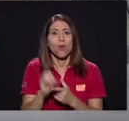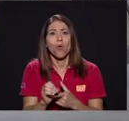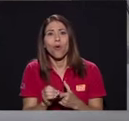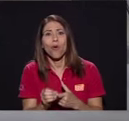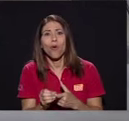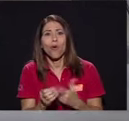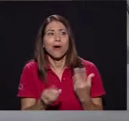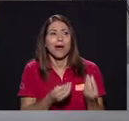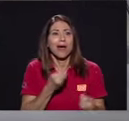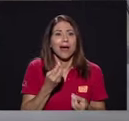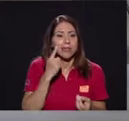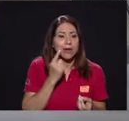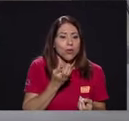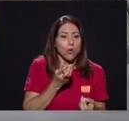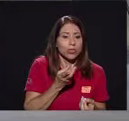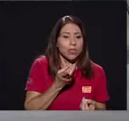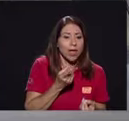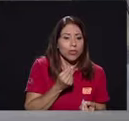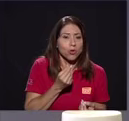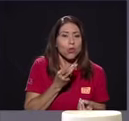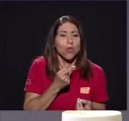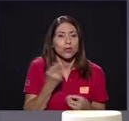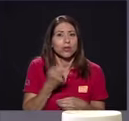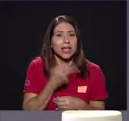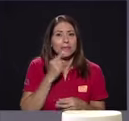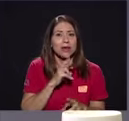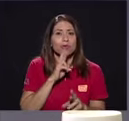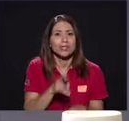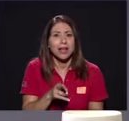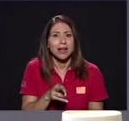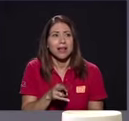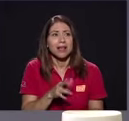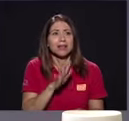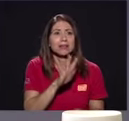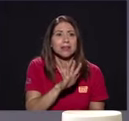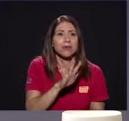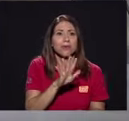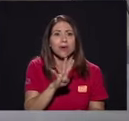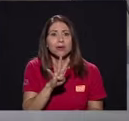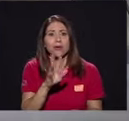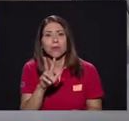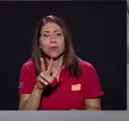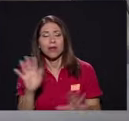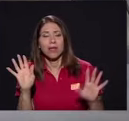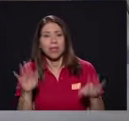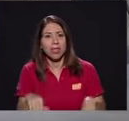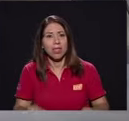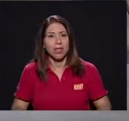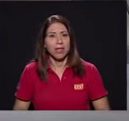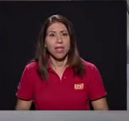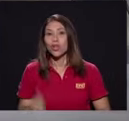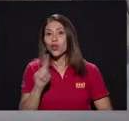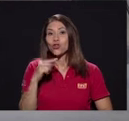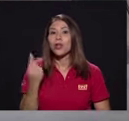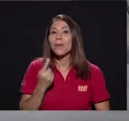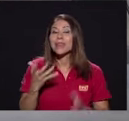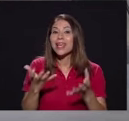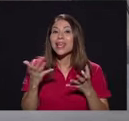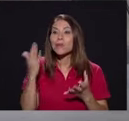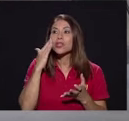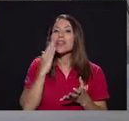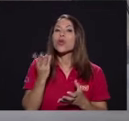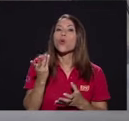andar contando los 10 deshábiles que yo tengo para contestar? Te quedan 7, te Exacto. quedan 6, te quedan 5, te quedan 4. Que O sea, no solo queremos saber cuánto gana